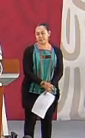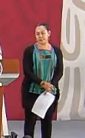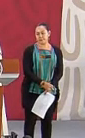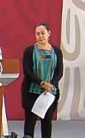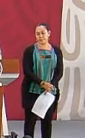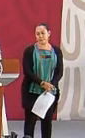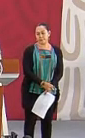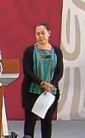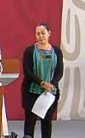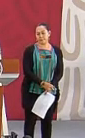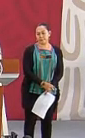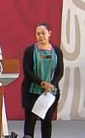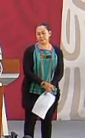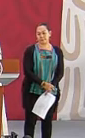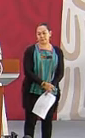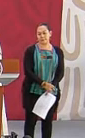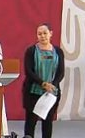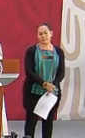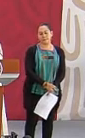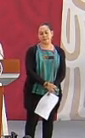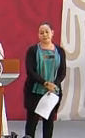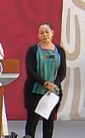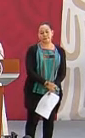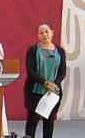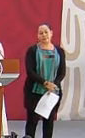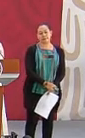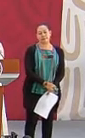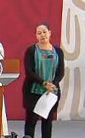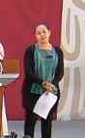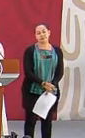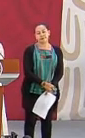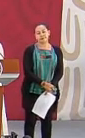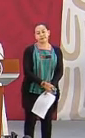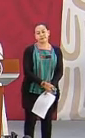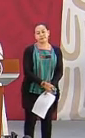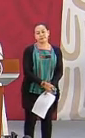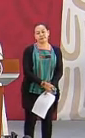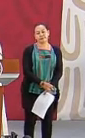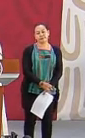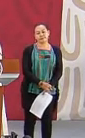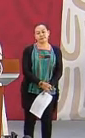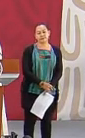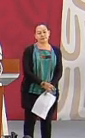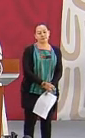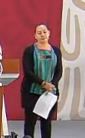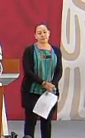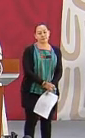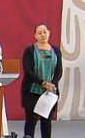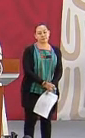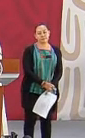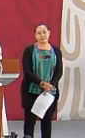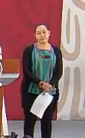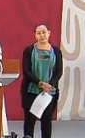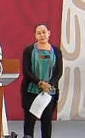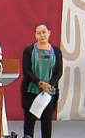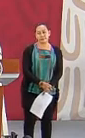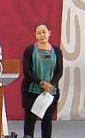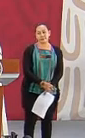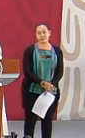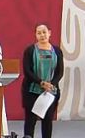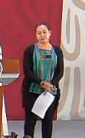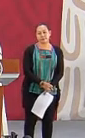de DIF? Que Sedesol verificaba parte de la seguridad, pero documentalmente, que se